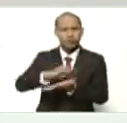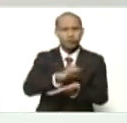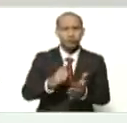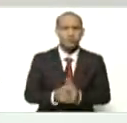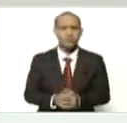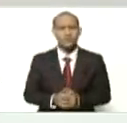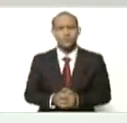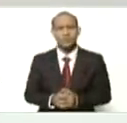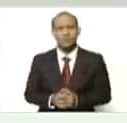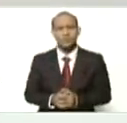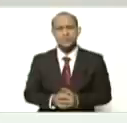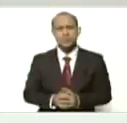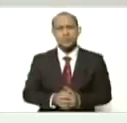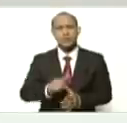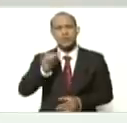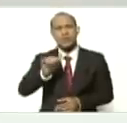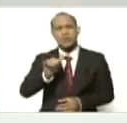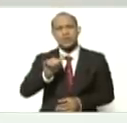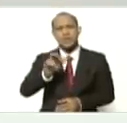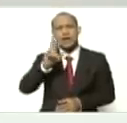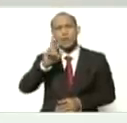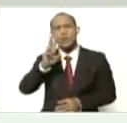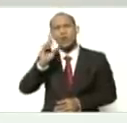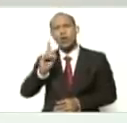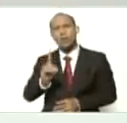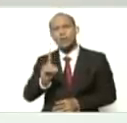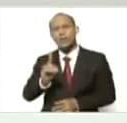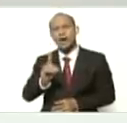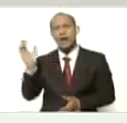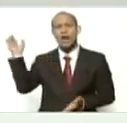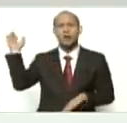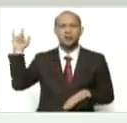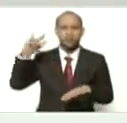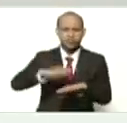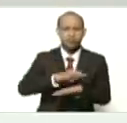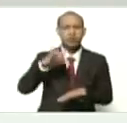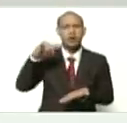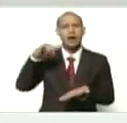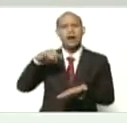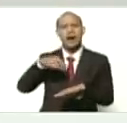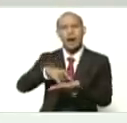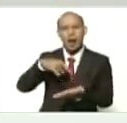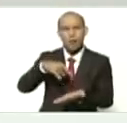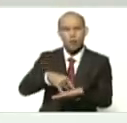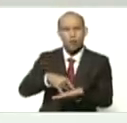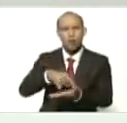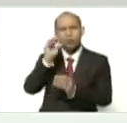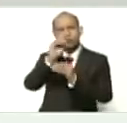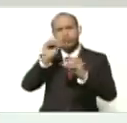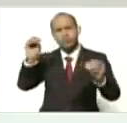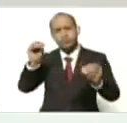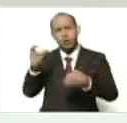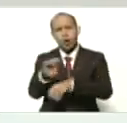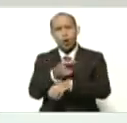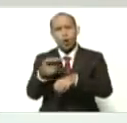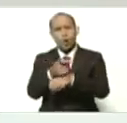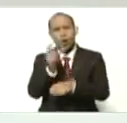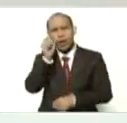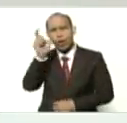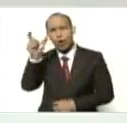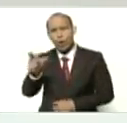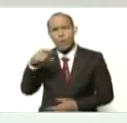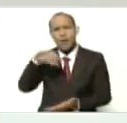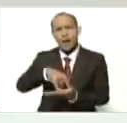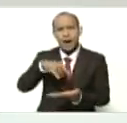procedente de república dominicana que ingresó por el estado carabobo hacemos un llamado al estado carabobo al gobernador rafael acaba que